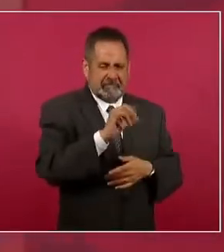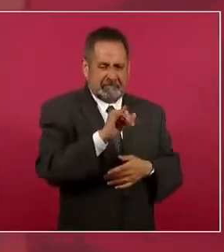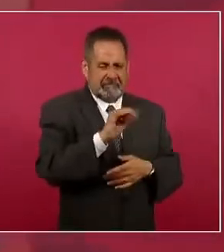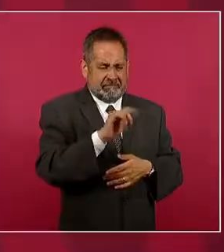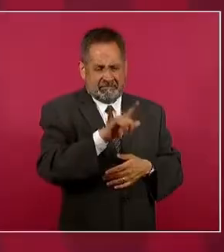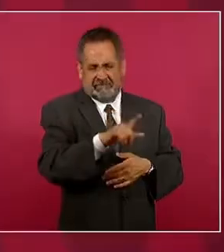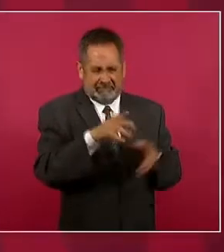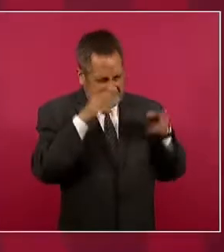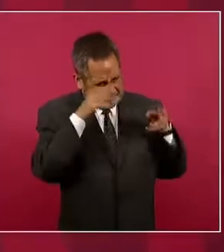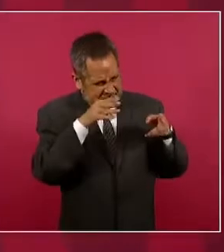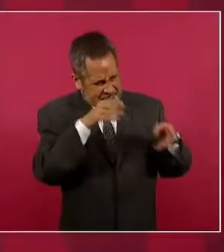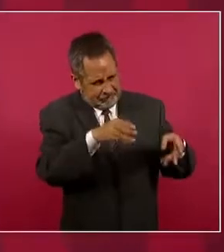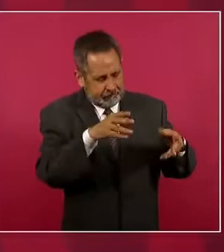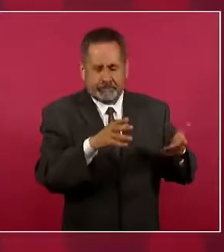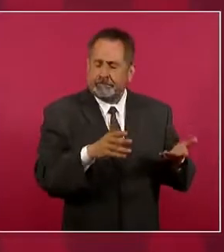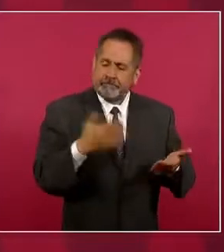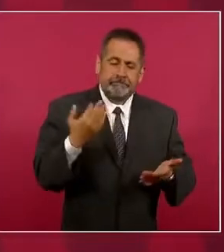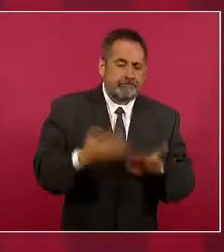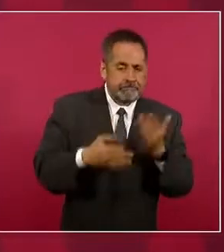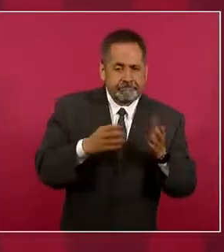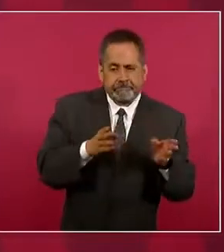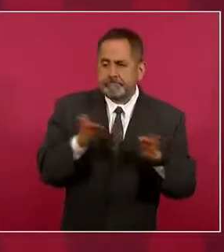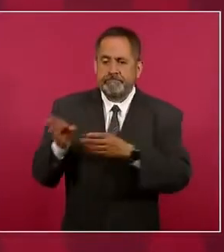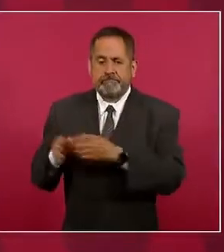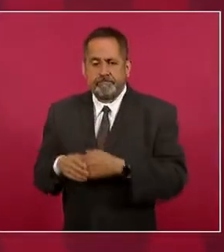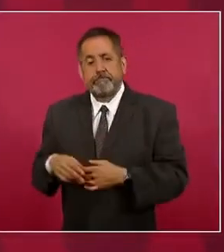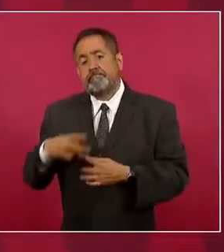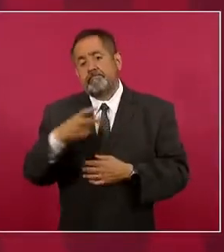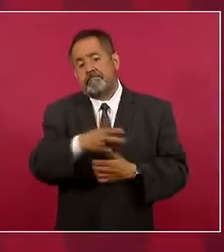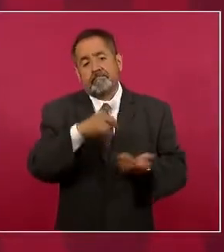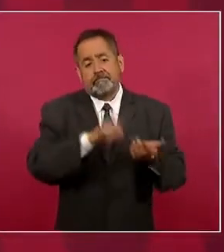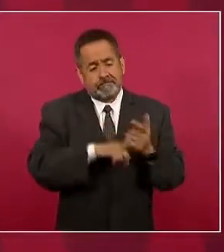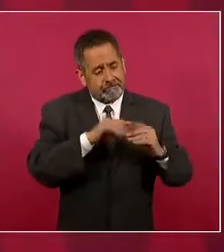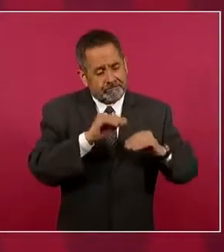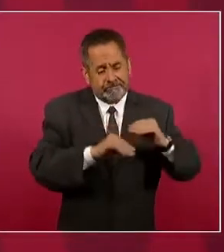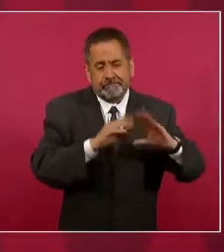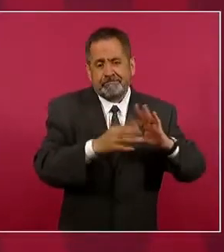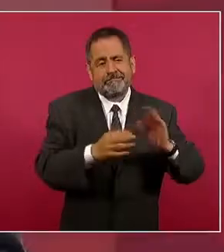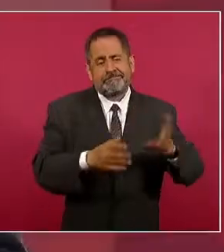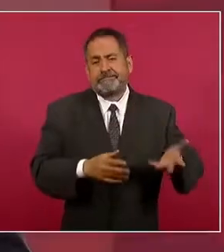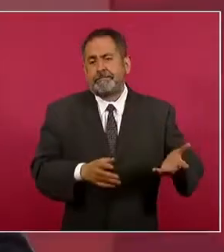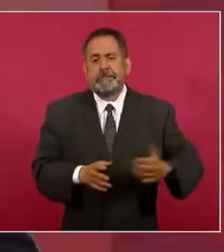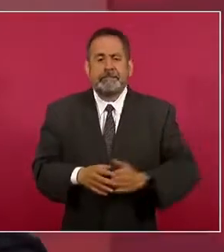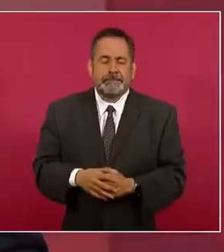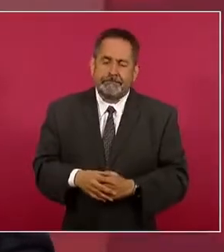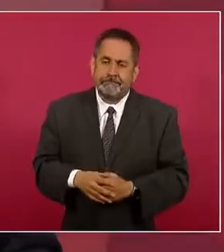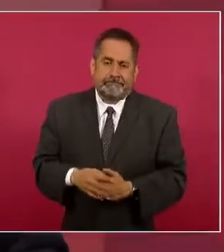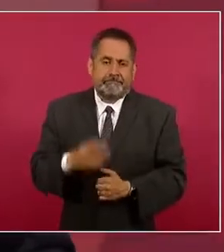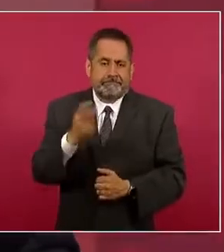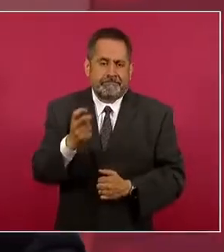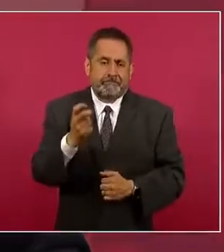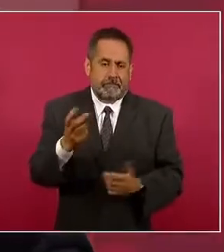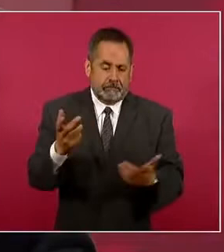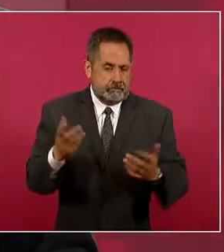neoliberal de la educación. Eso en lo formal. Y entonces,